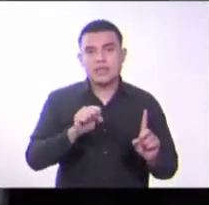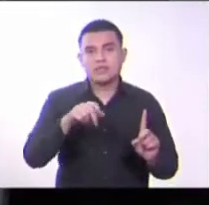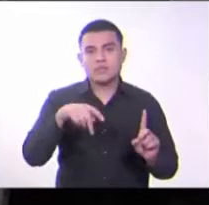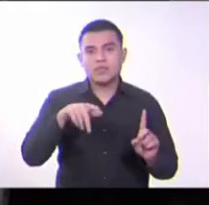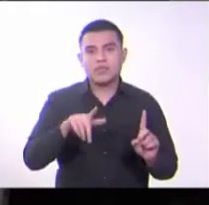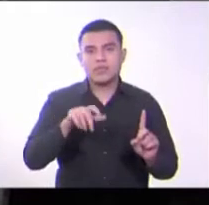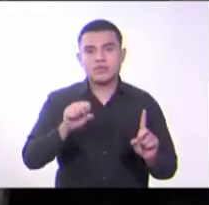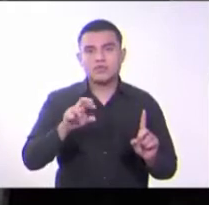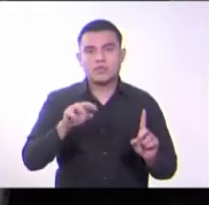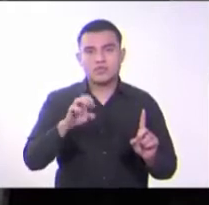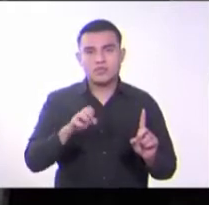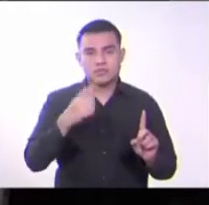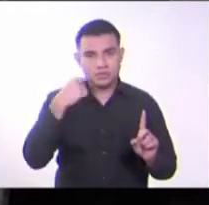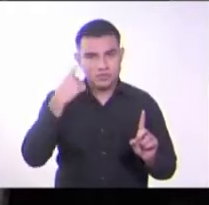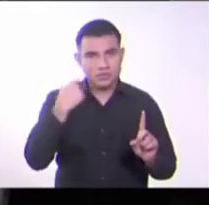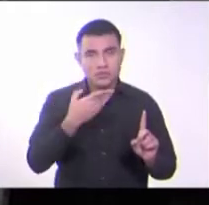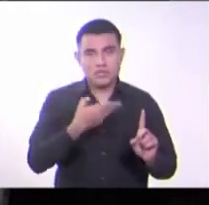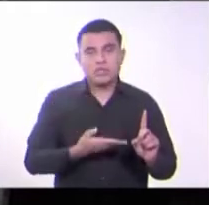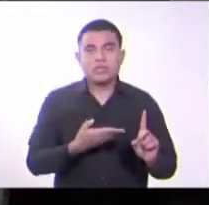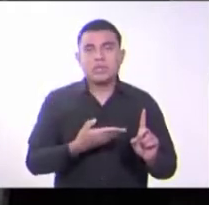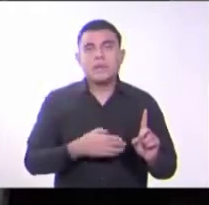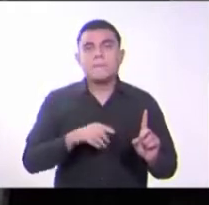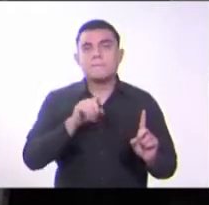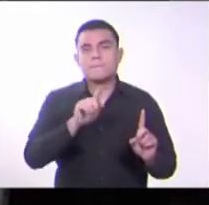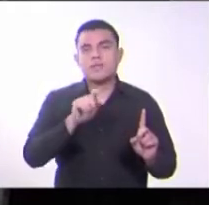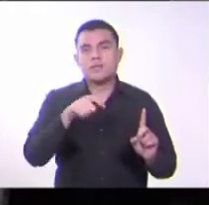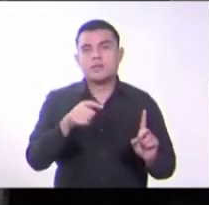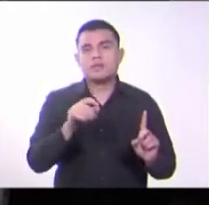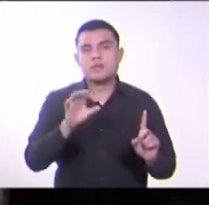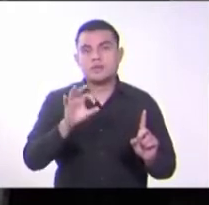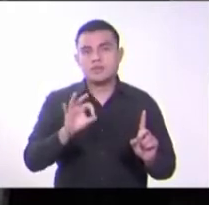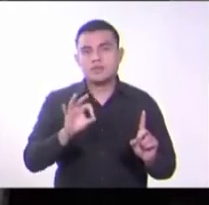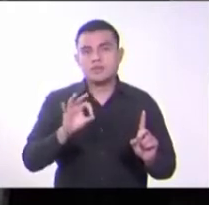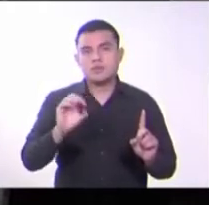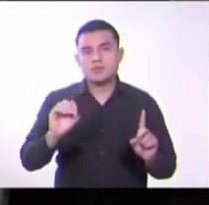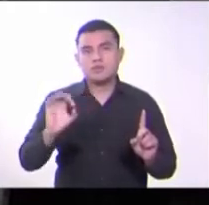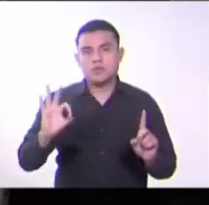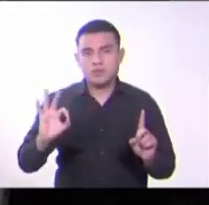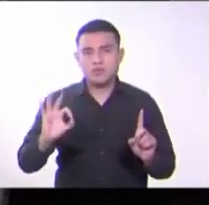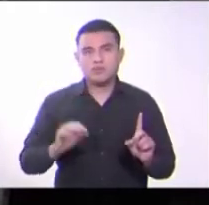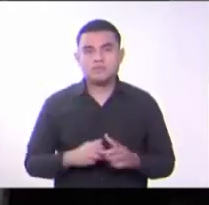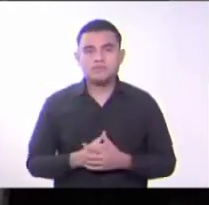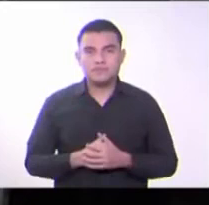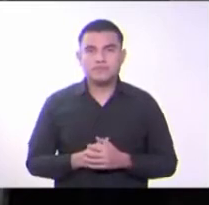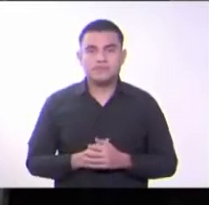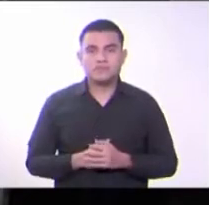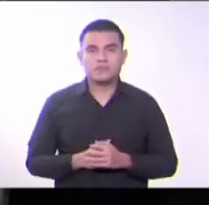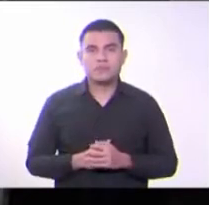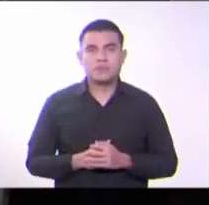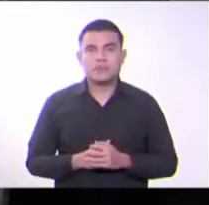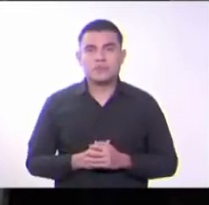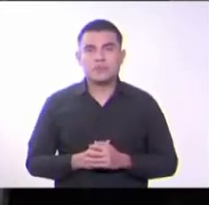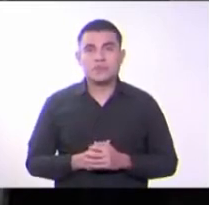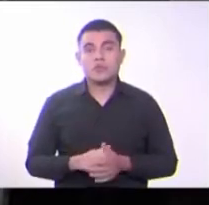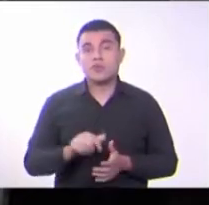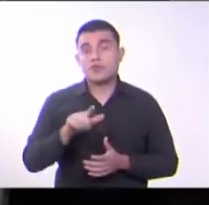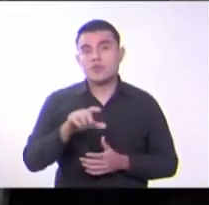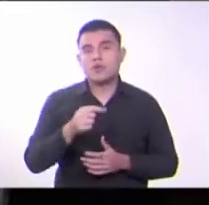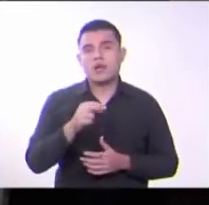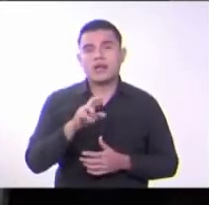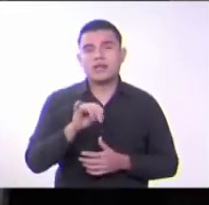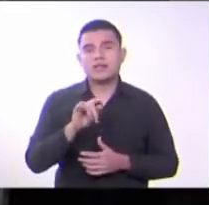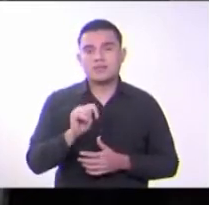lo definió en 1909 como el opuesto del logaritmo de base 10 o el